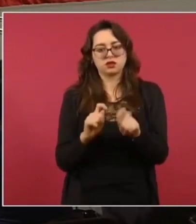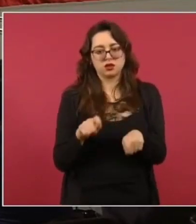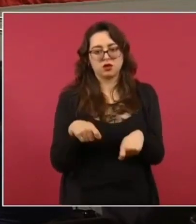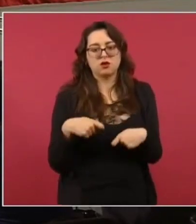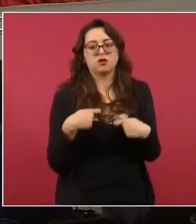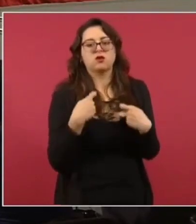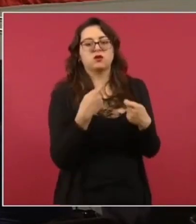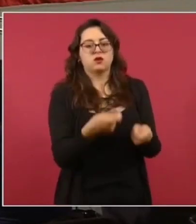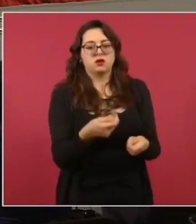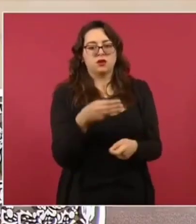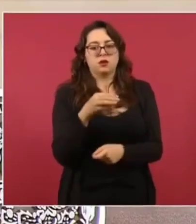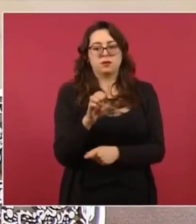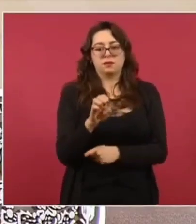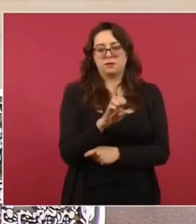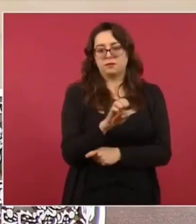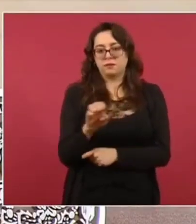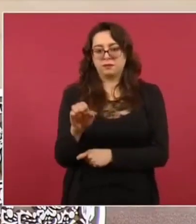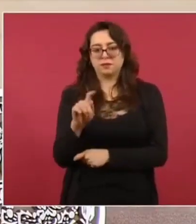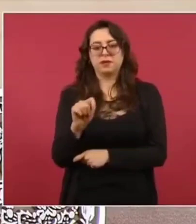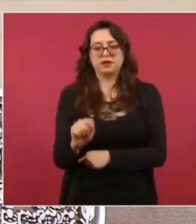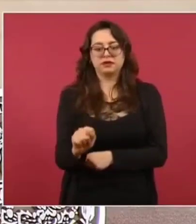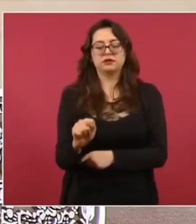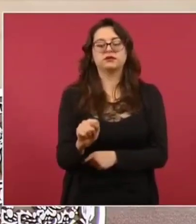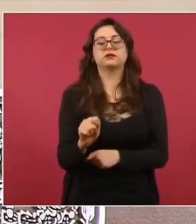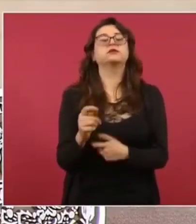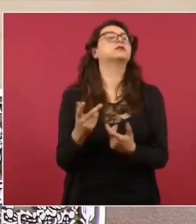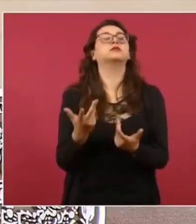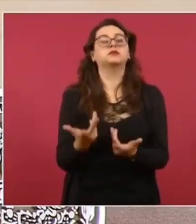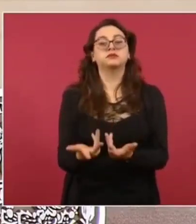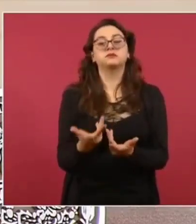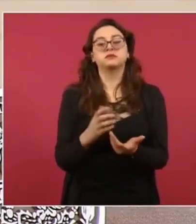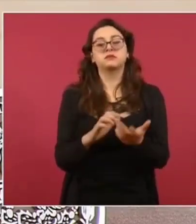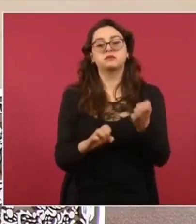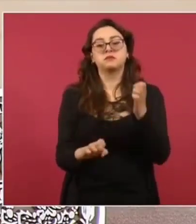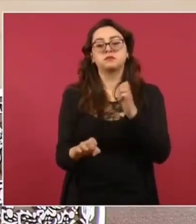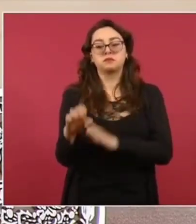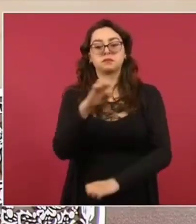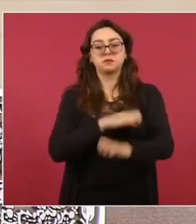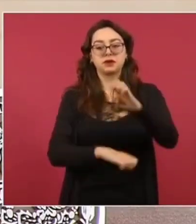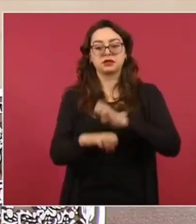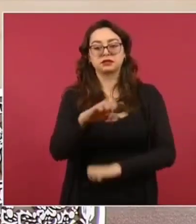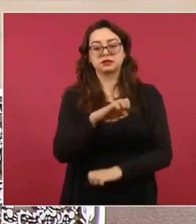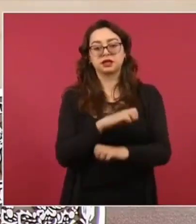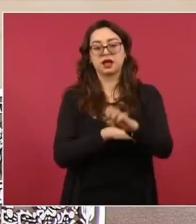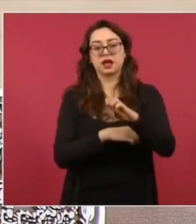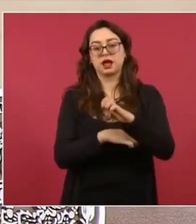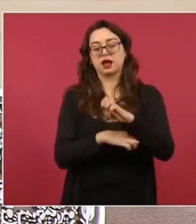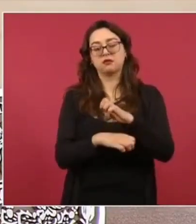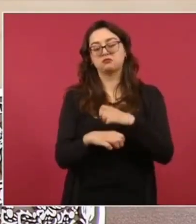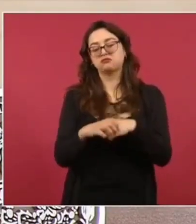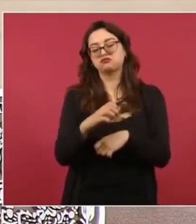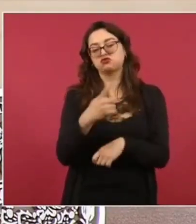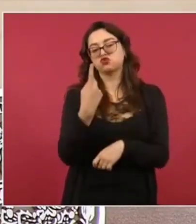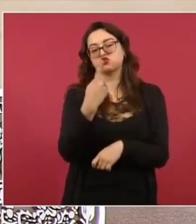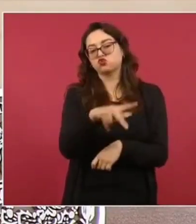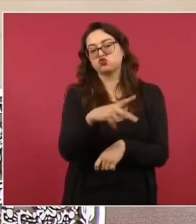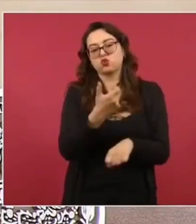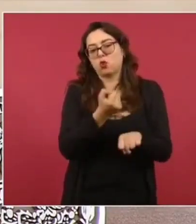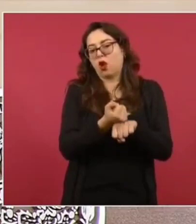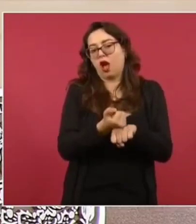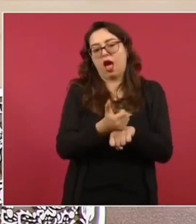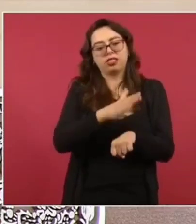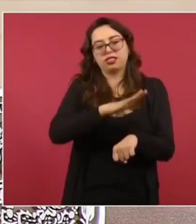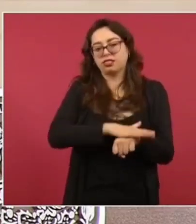que es el Fondo Mexicano de Infraestructura, que es una empresa especializada en administrar